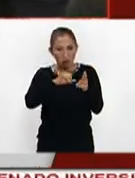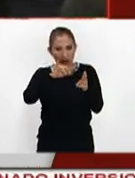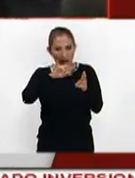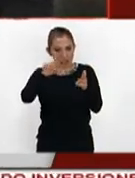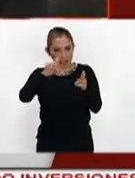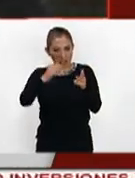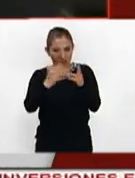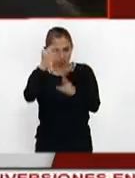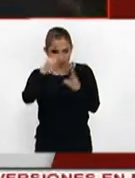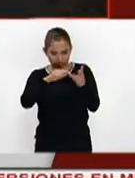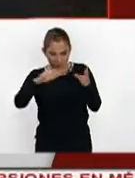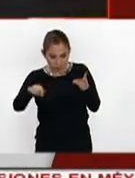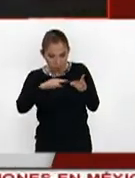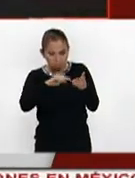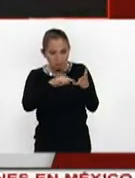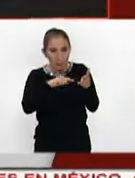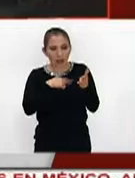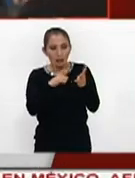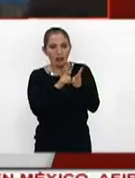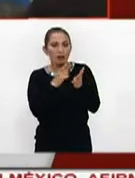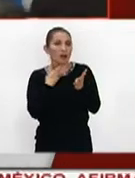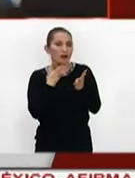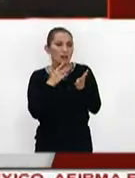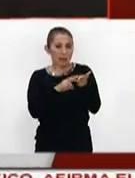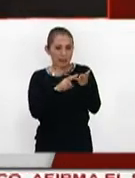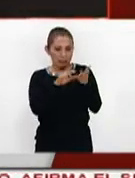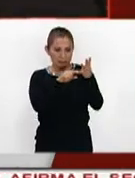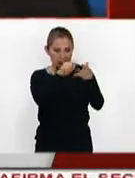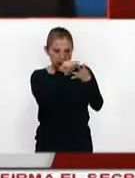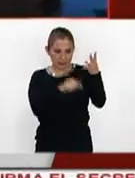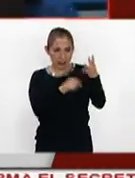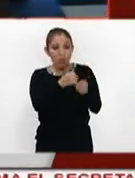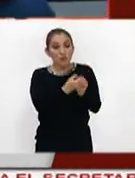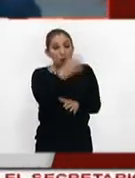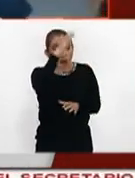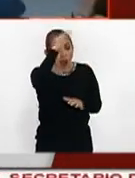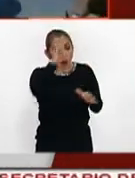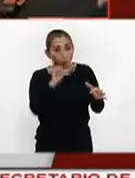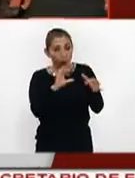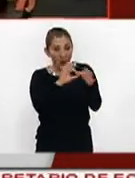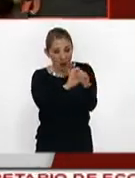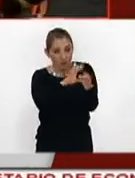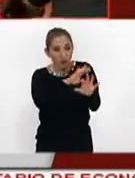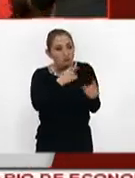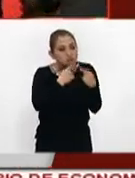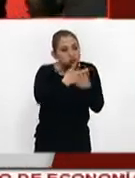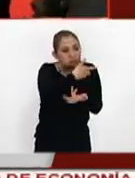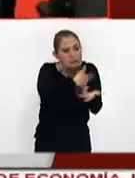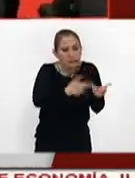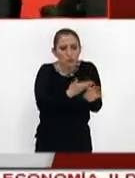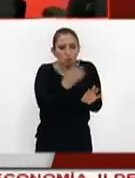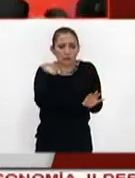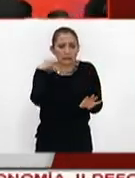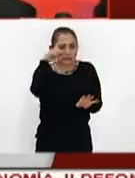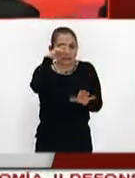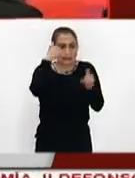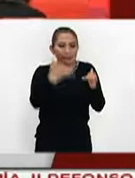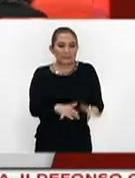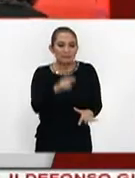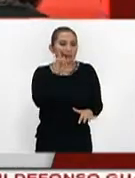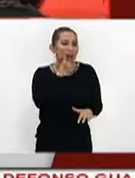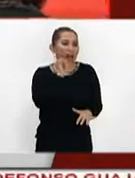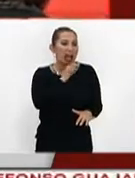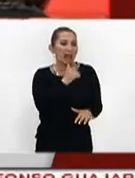extrema derecha, exactamente, y el partido de los verdes. Este nuevo acuerdo llega con negociaciones muy dolorosas para Angela